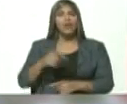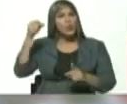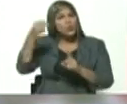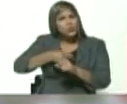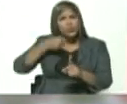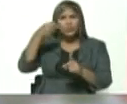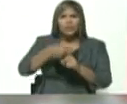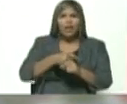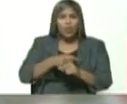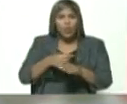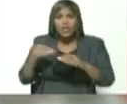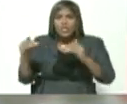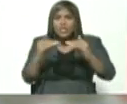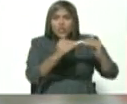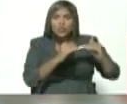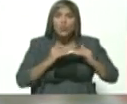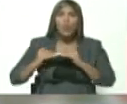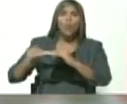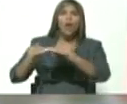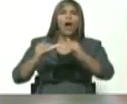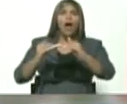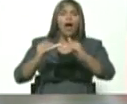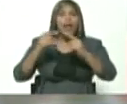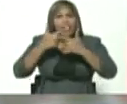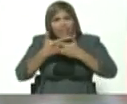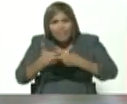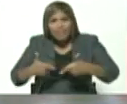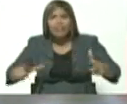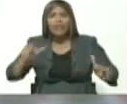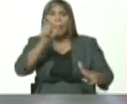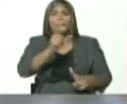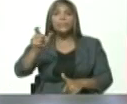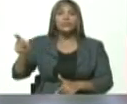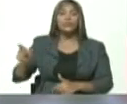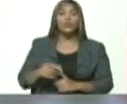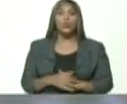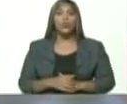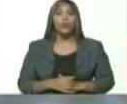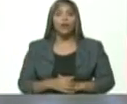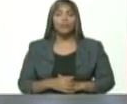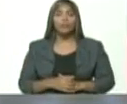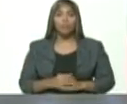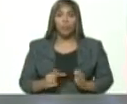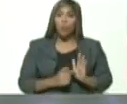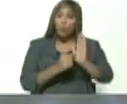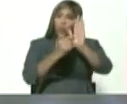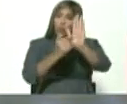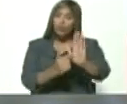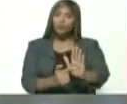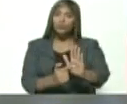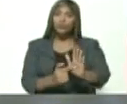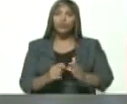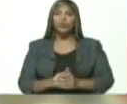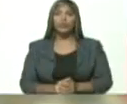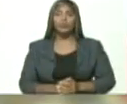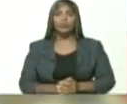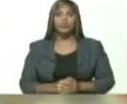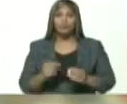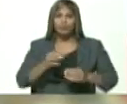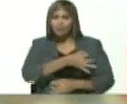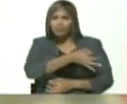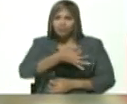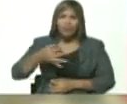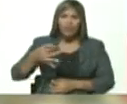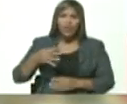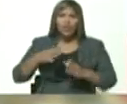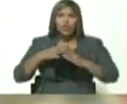por la igualdad, por la libertad de nuestro pueblo, que se destacó de manera brillante en todas